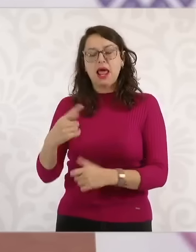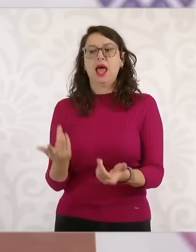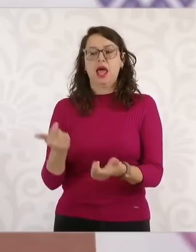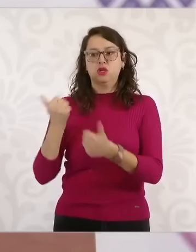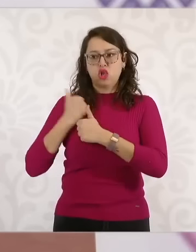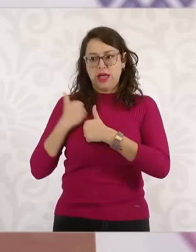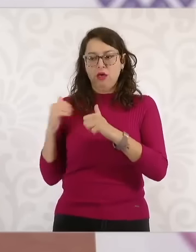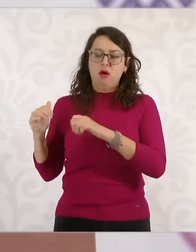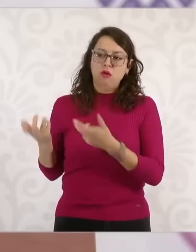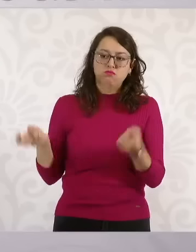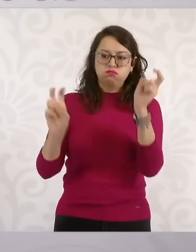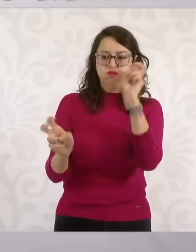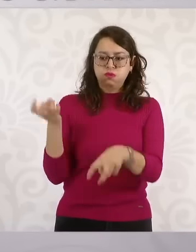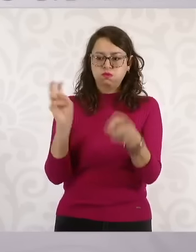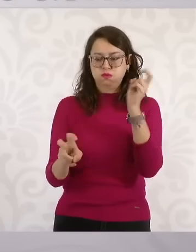Unidos.